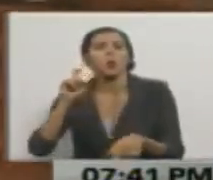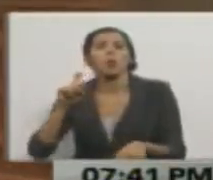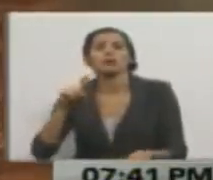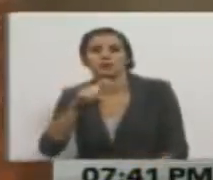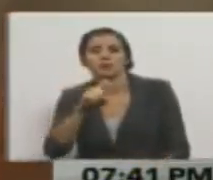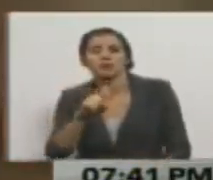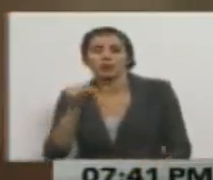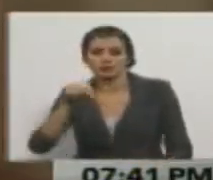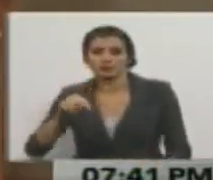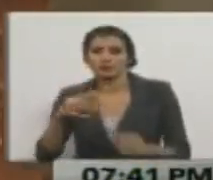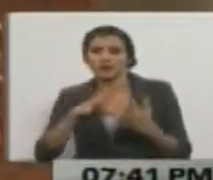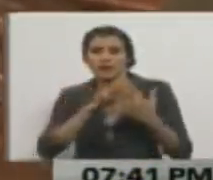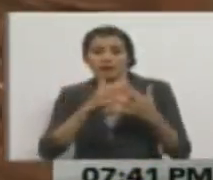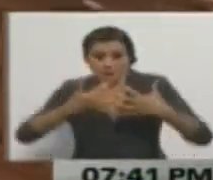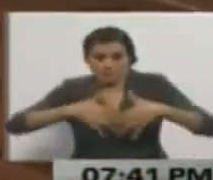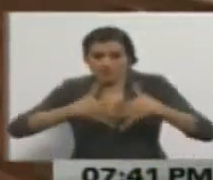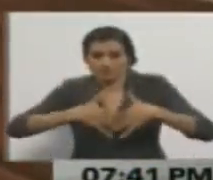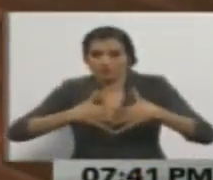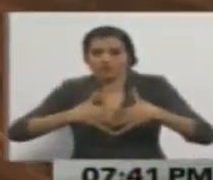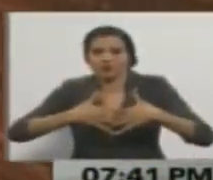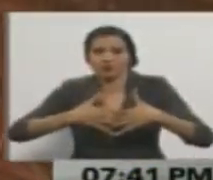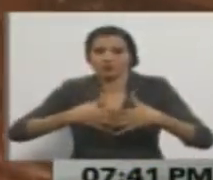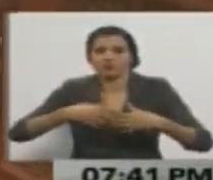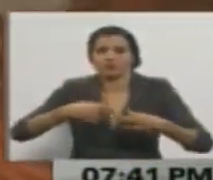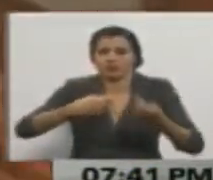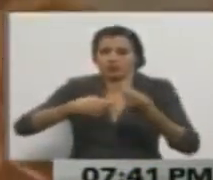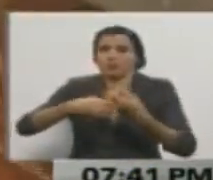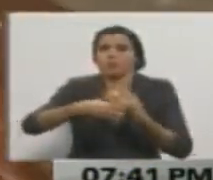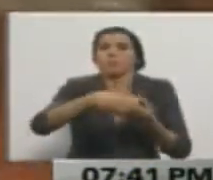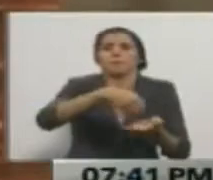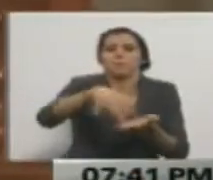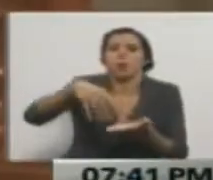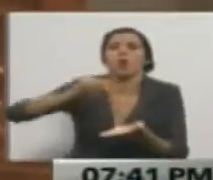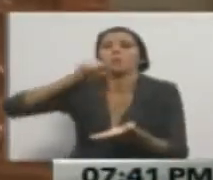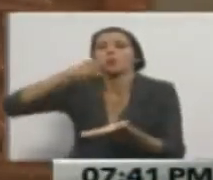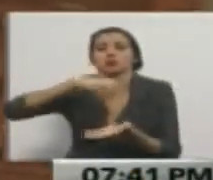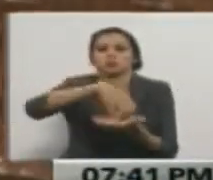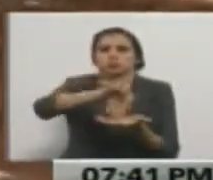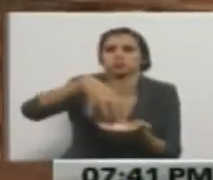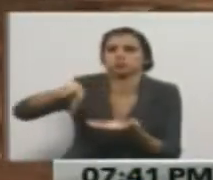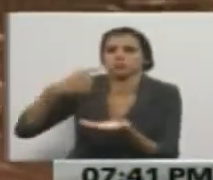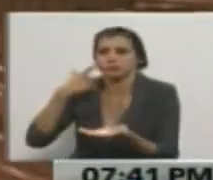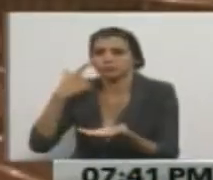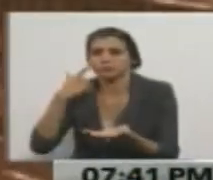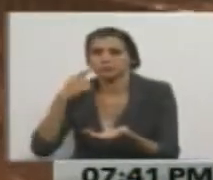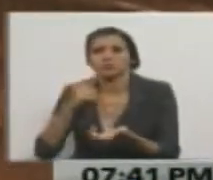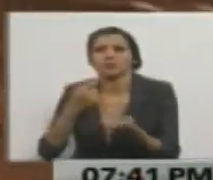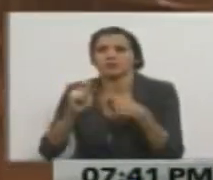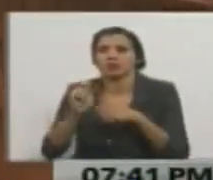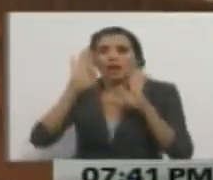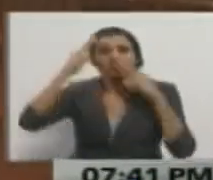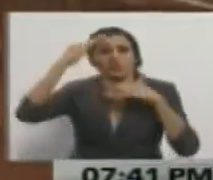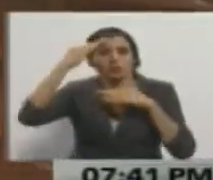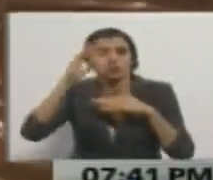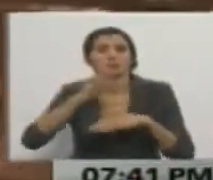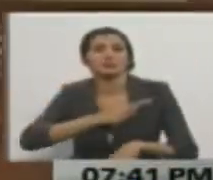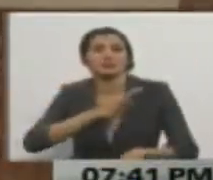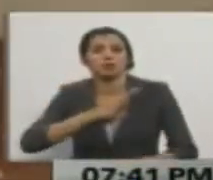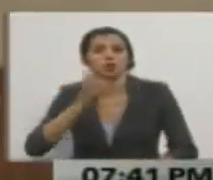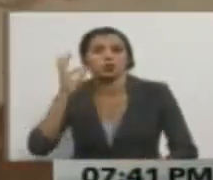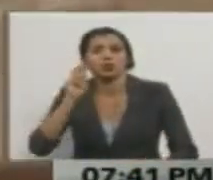esta distribuidora de pollo Arturo. Vemos como aquí la venta a terceros. Atención, señora